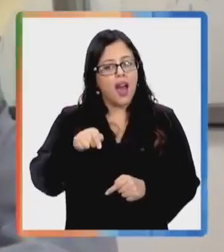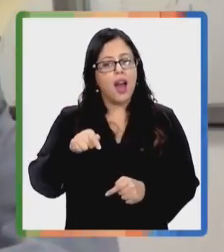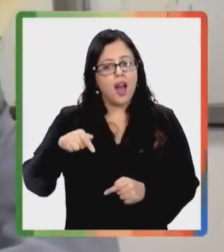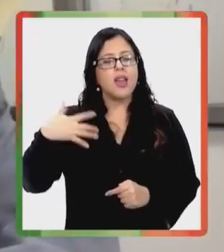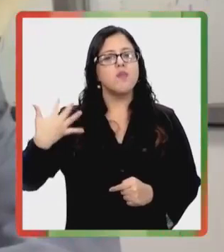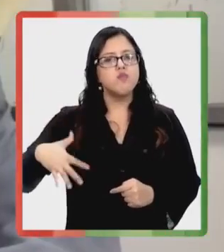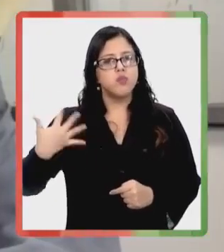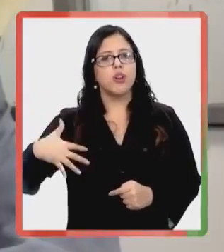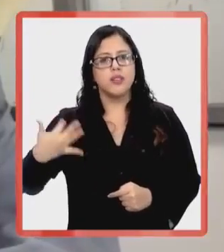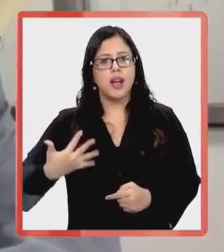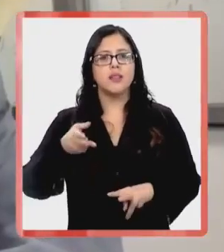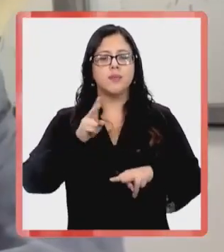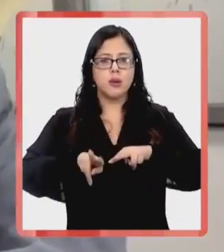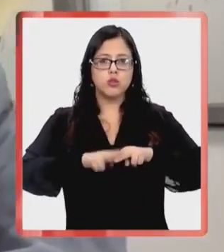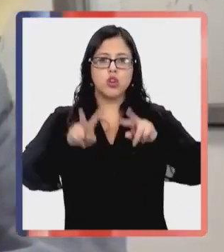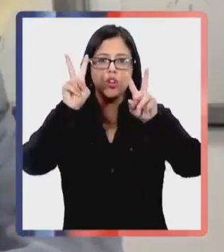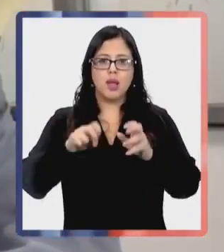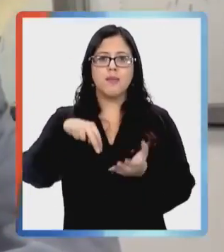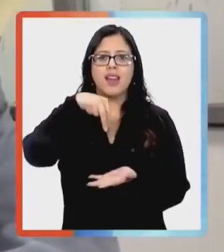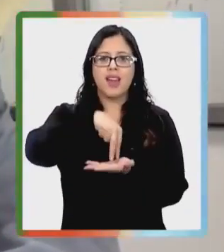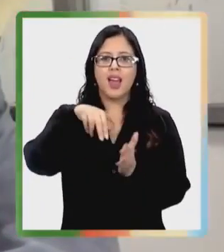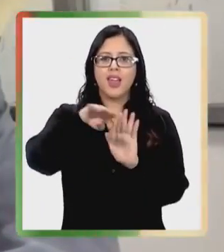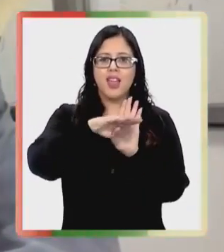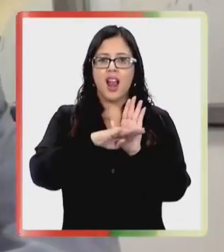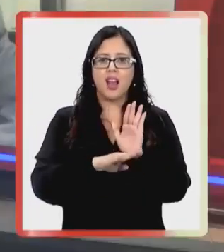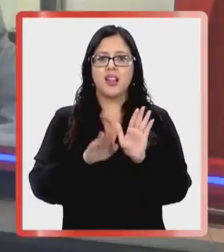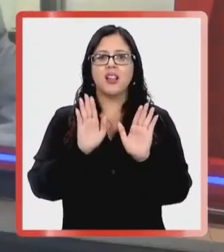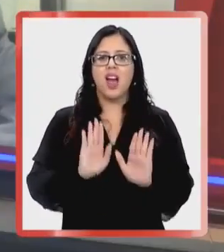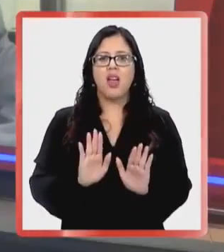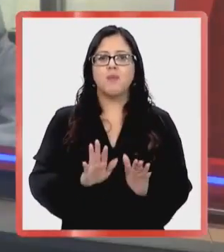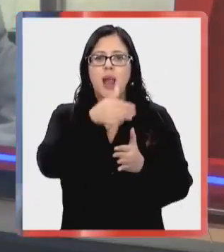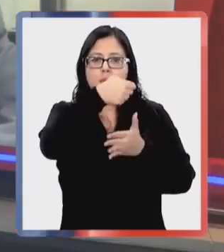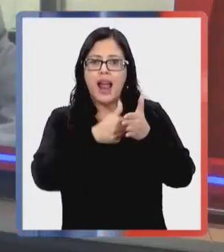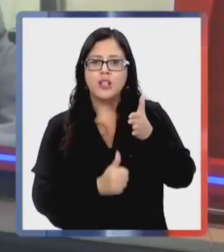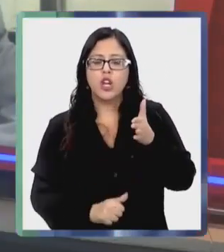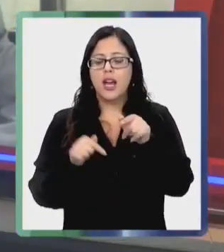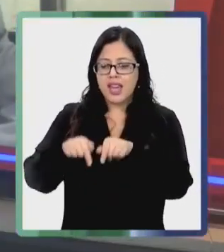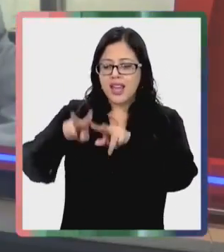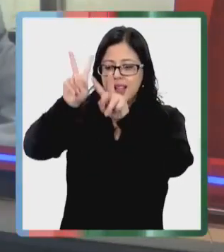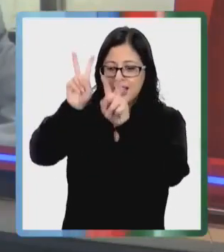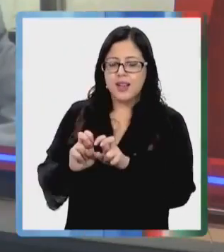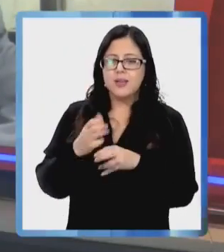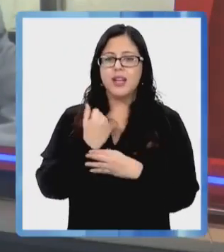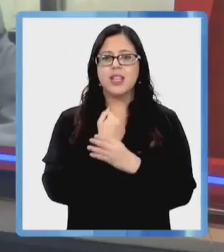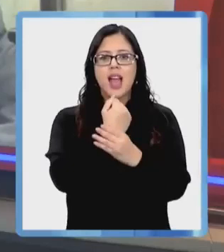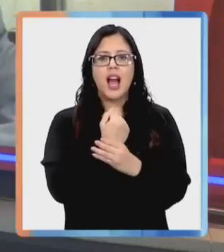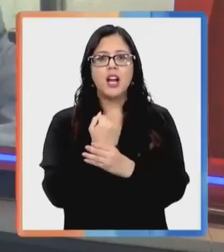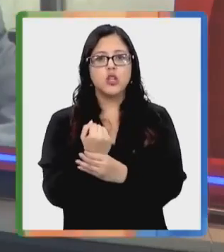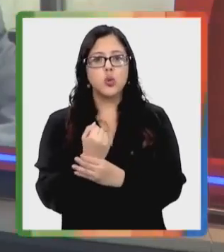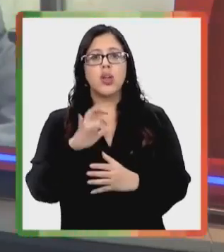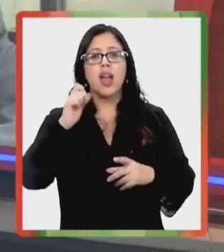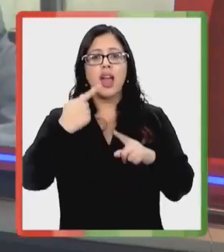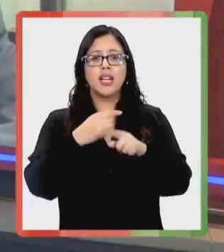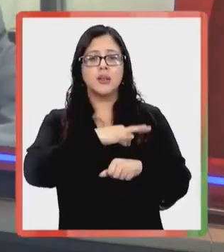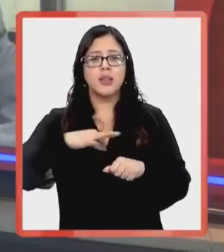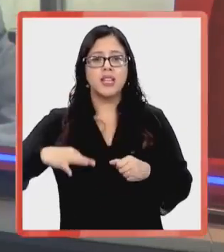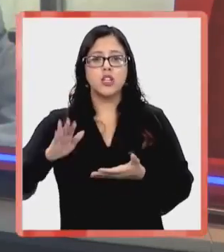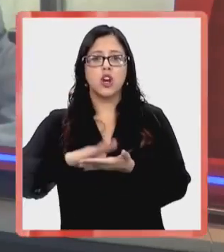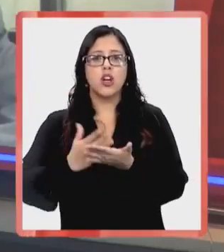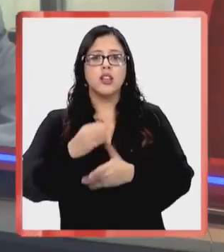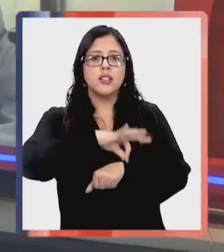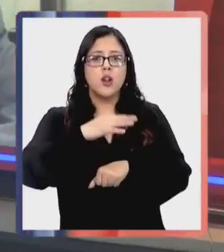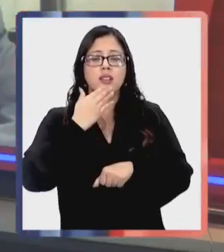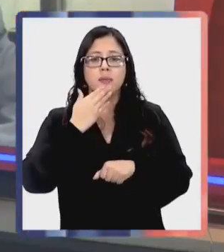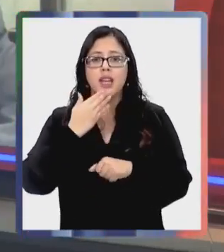para contribuir a solucionar el tema de las listas de espera. Y en este ambiente de colaboración que han tenido ustedes, los exministros de Salud, con